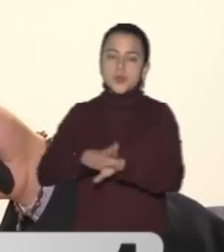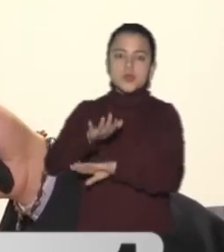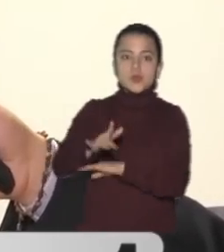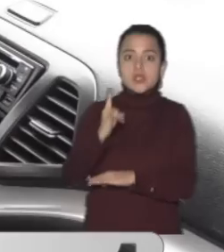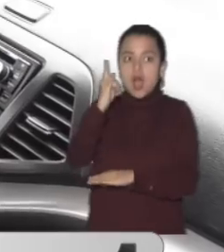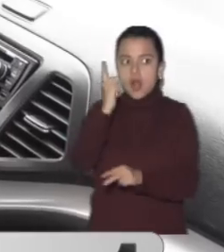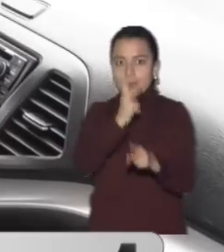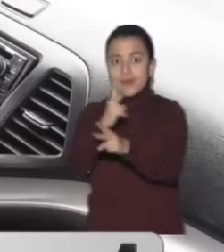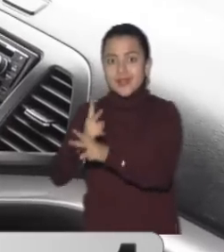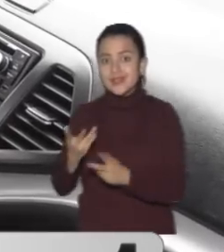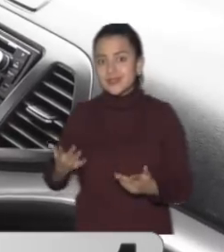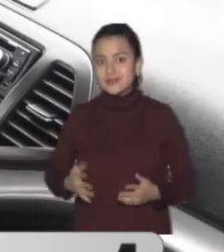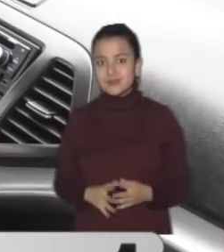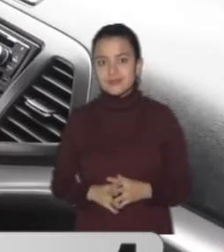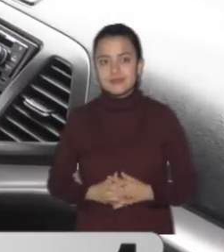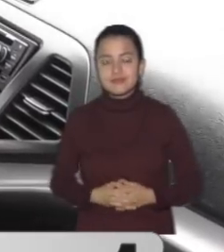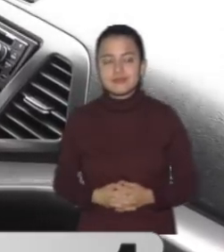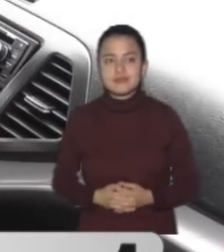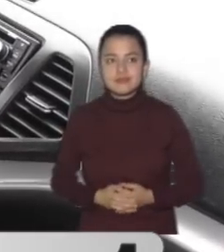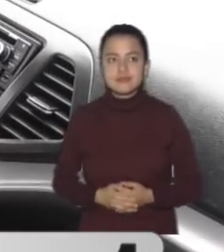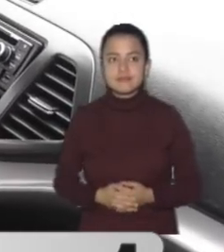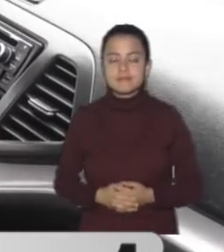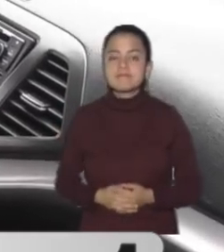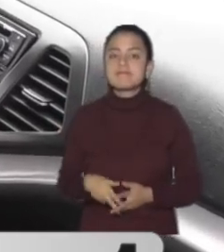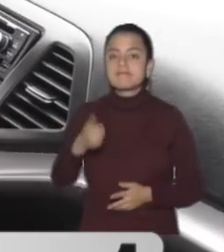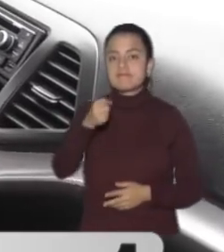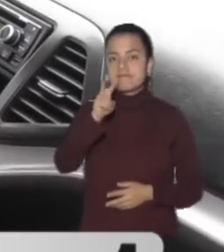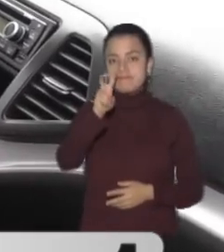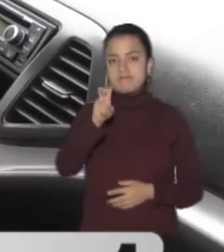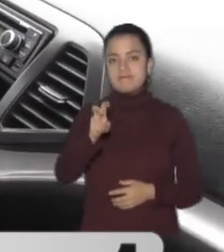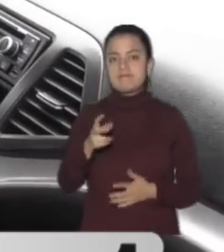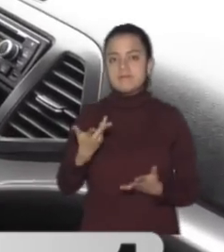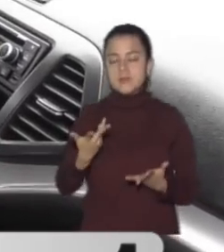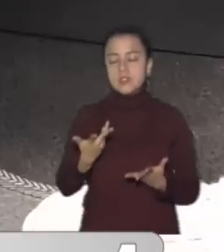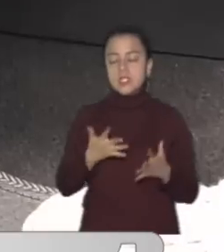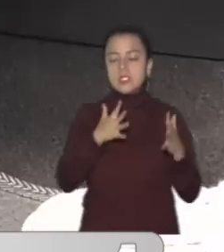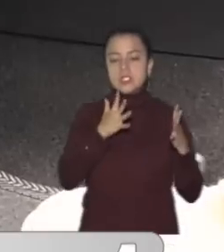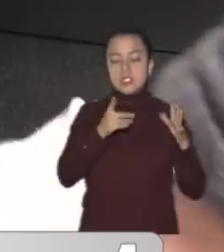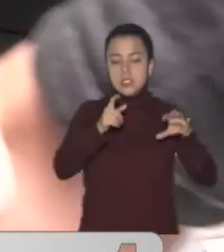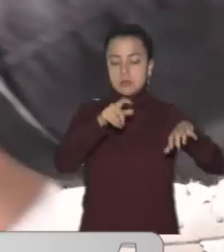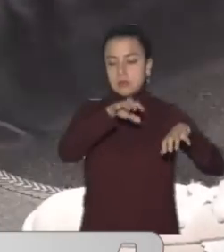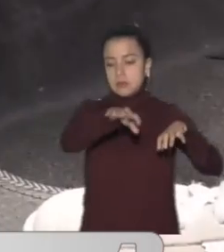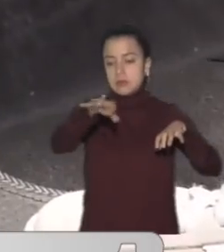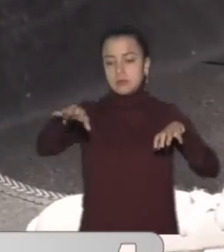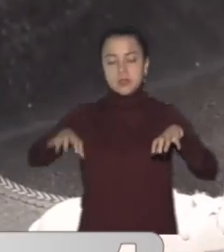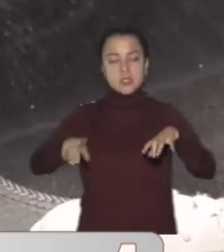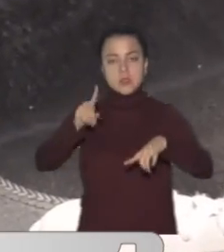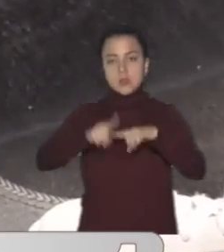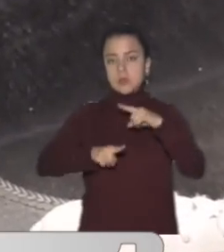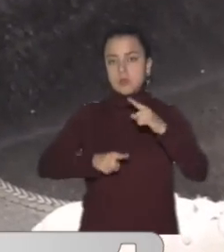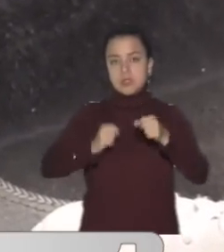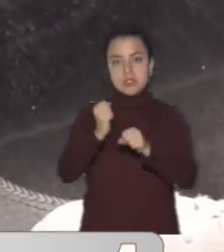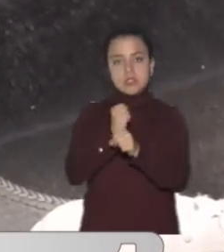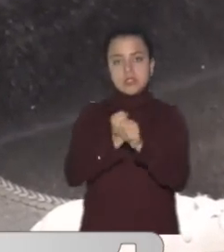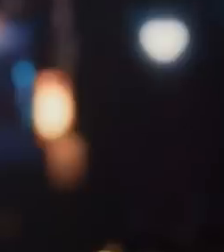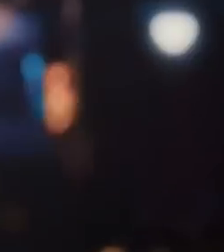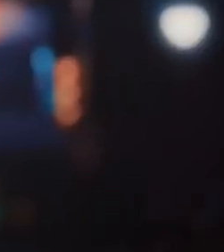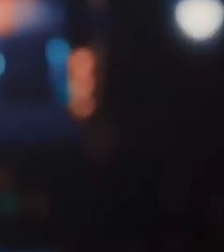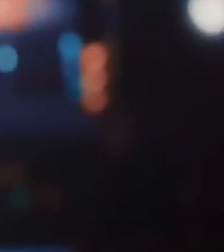los sistemas de transporte. Los 17 centros de enseñanza automovilística que fueron sancionados ya no podrán operar en el país.